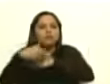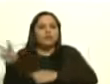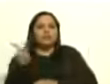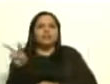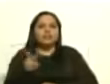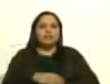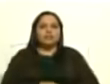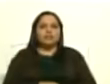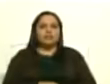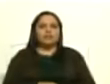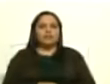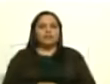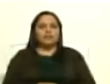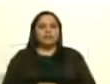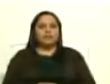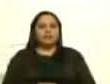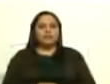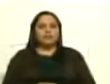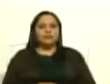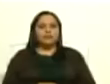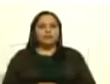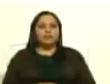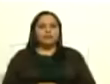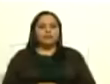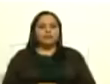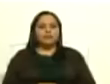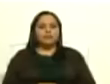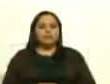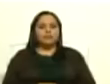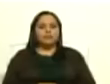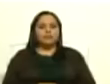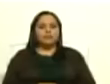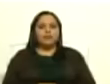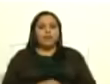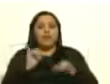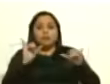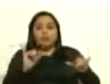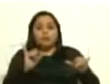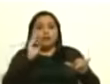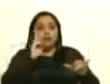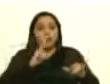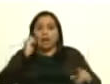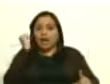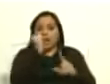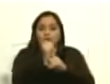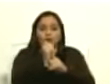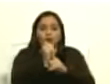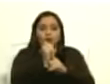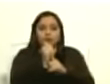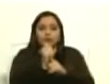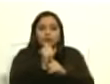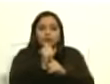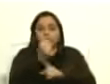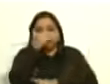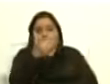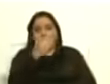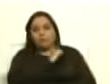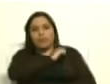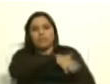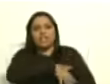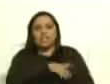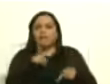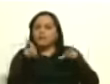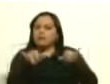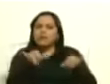Venezuela. Y por eso vemos hoy el genocidio contra Palestina como una extensión de una